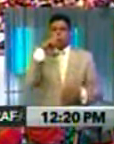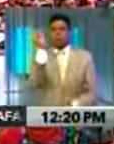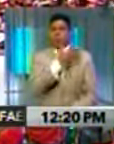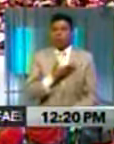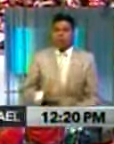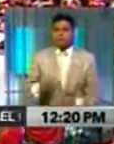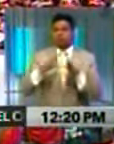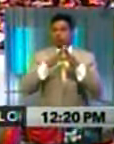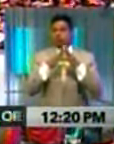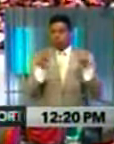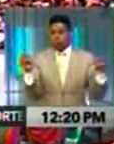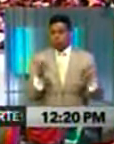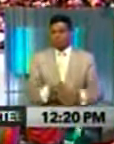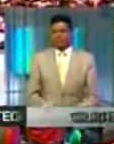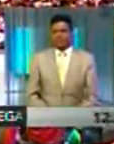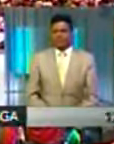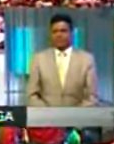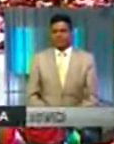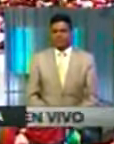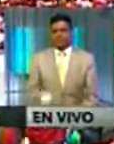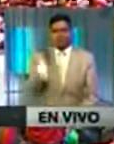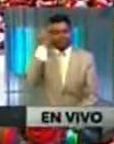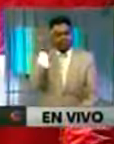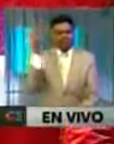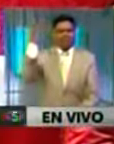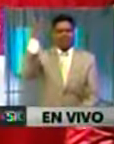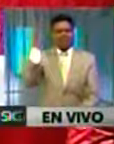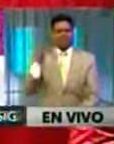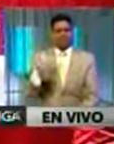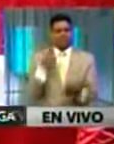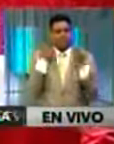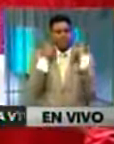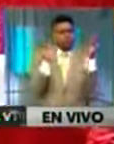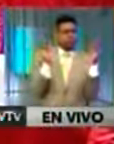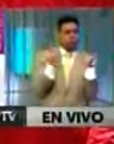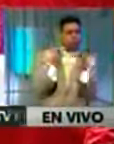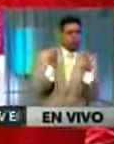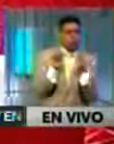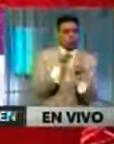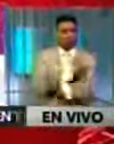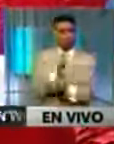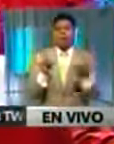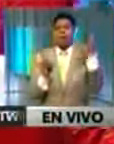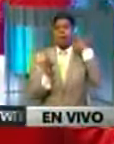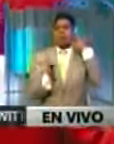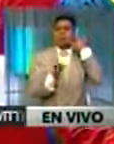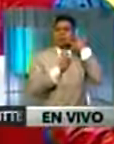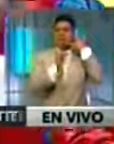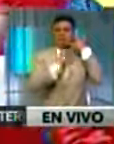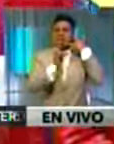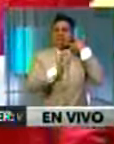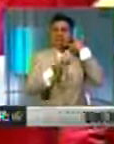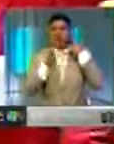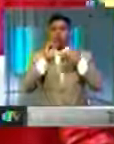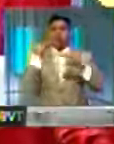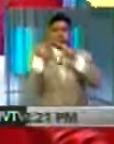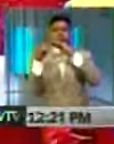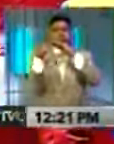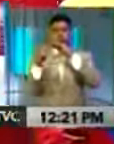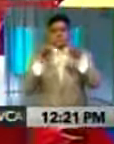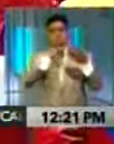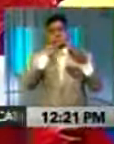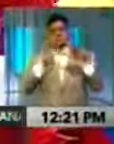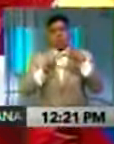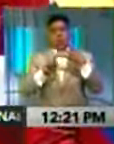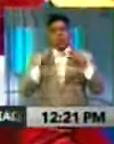aquel que la inteligencia detecte por teléfono, por correo electrónico,